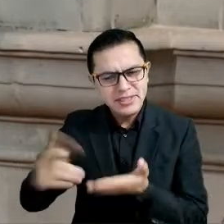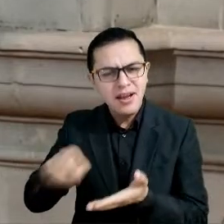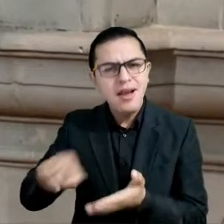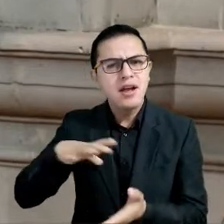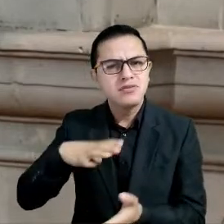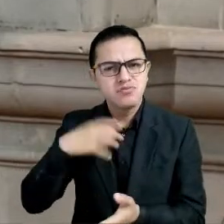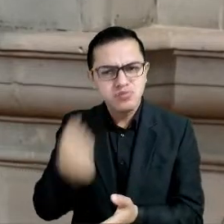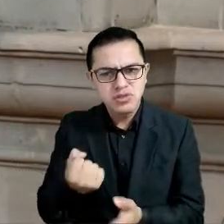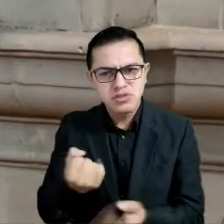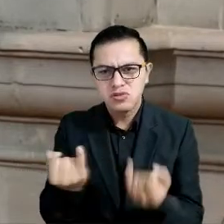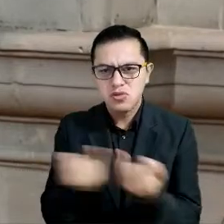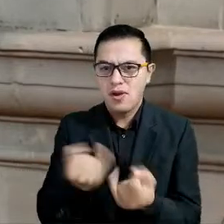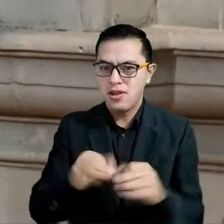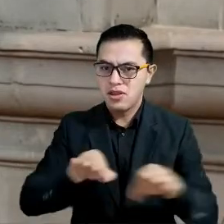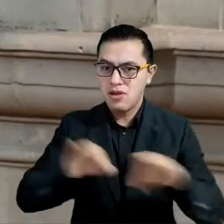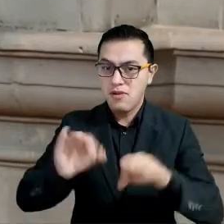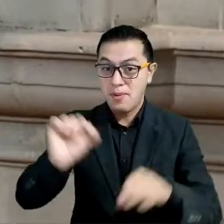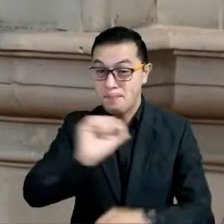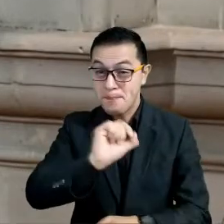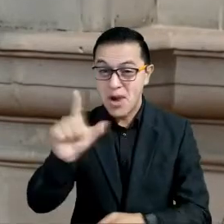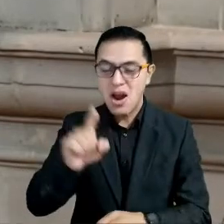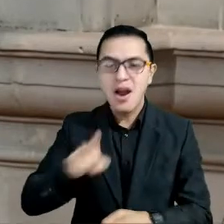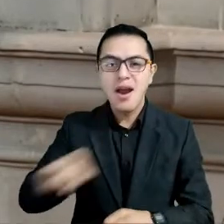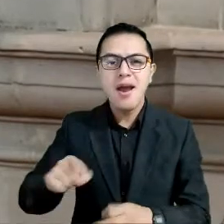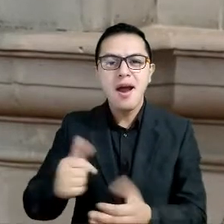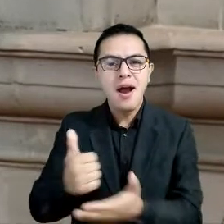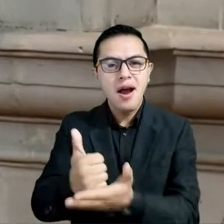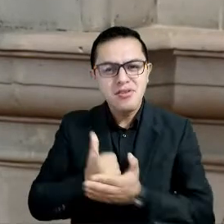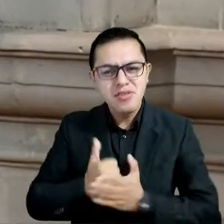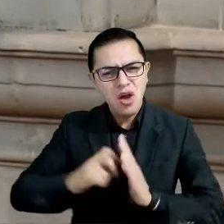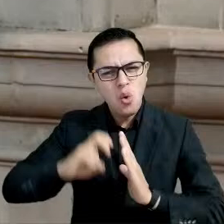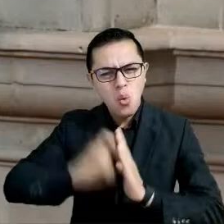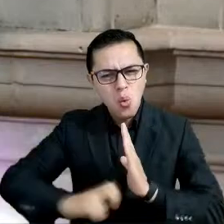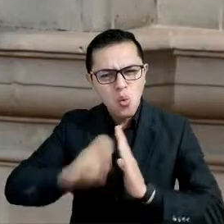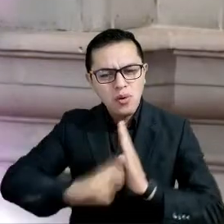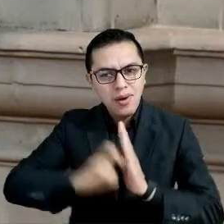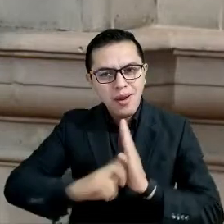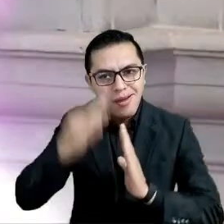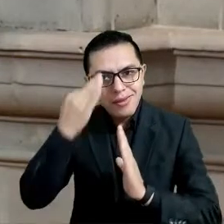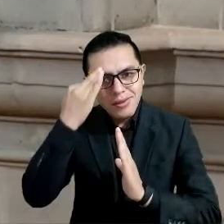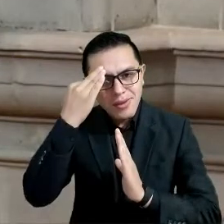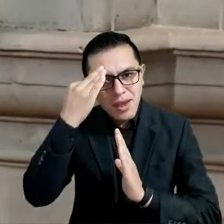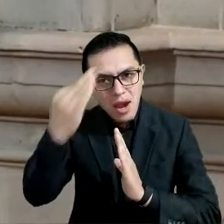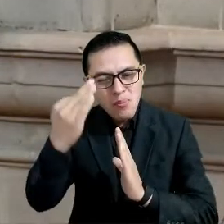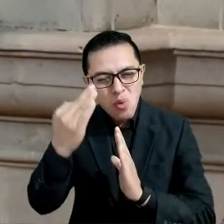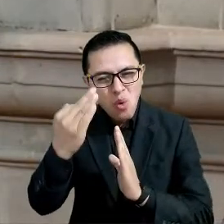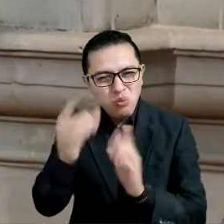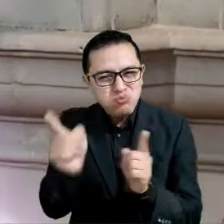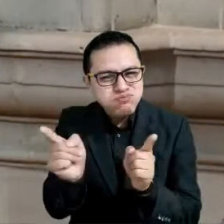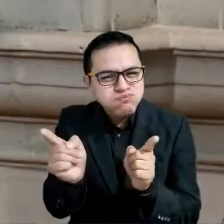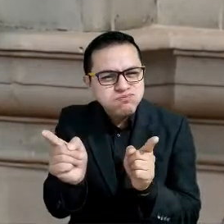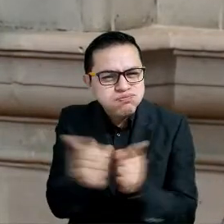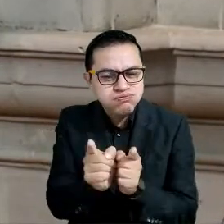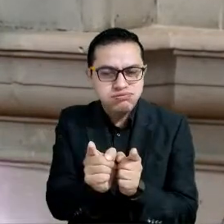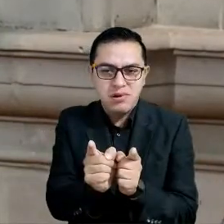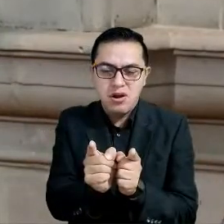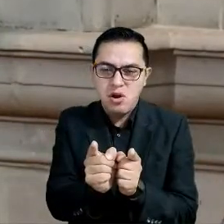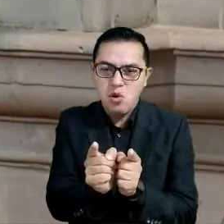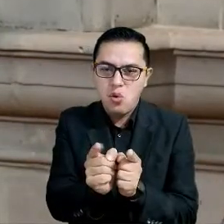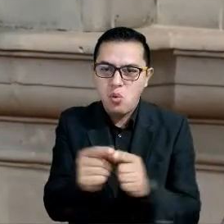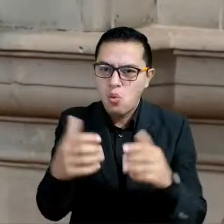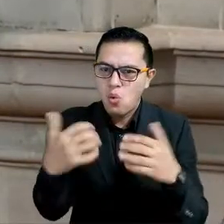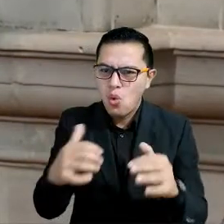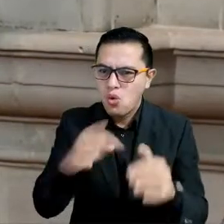lograr hacer adecuaciones en un tiempo, yo diría, muy corto, ya que en algunas de